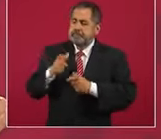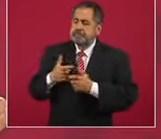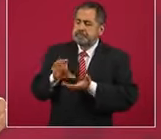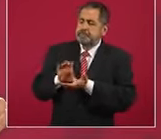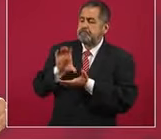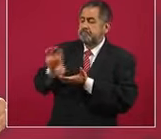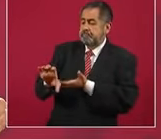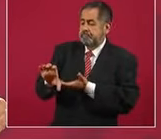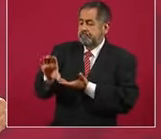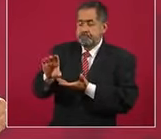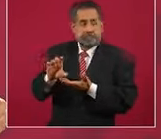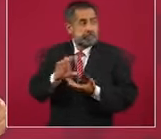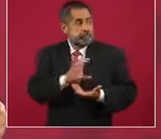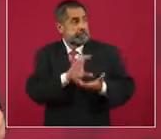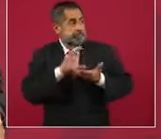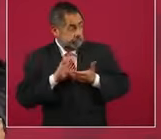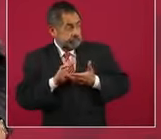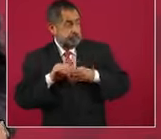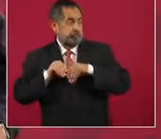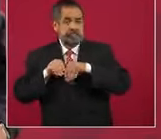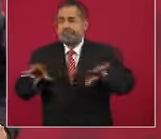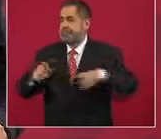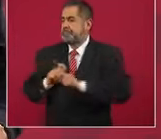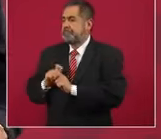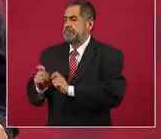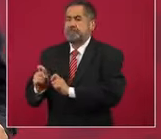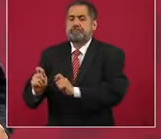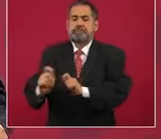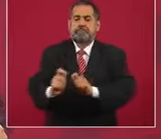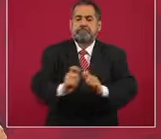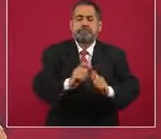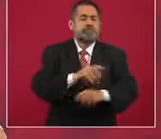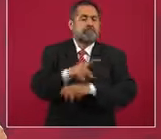fondos que